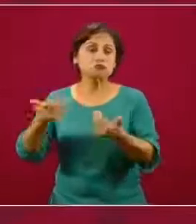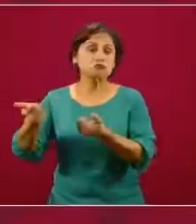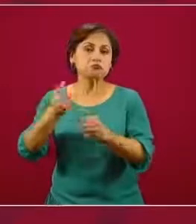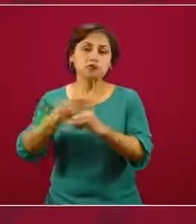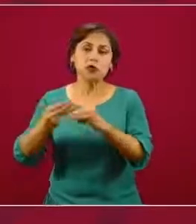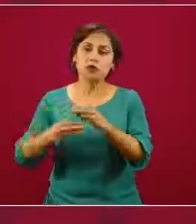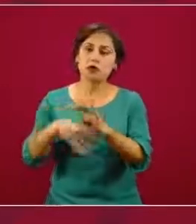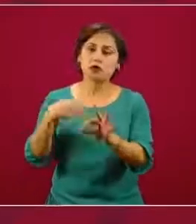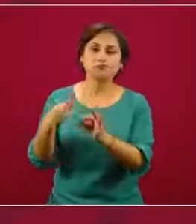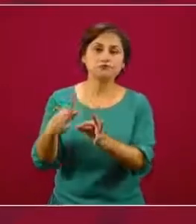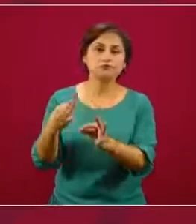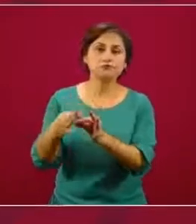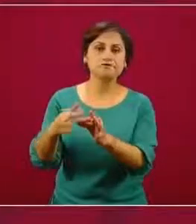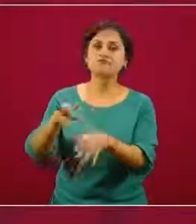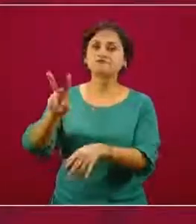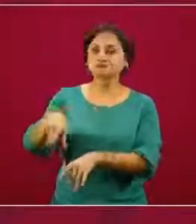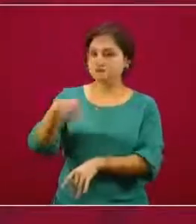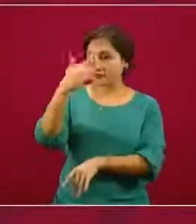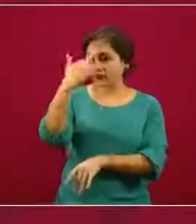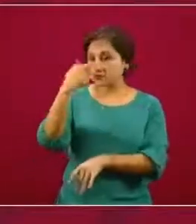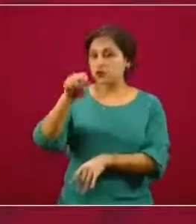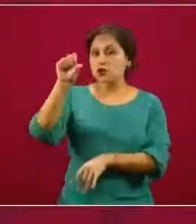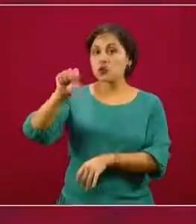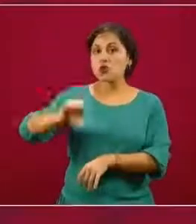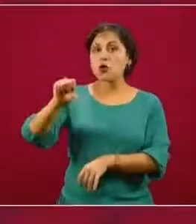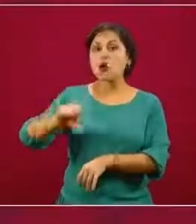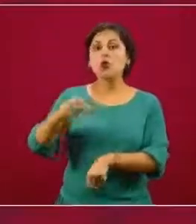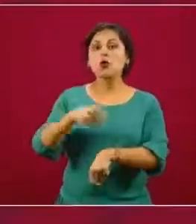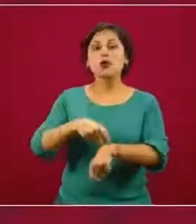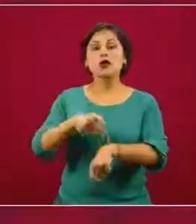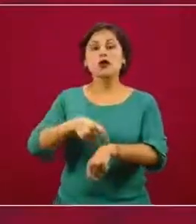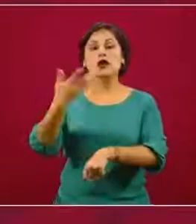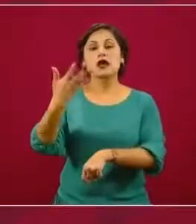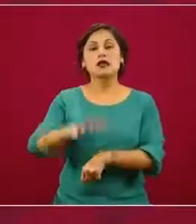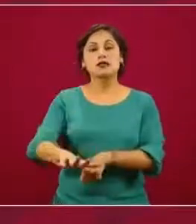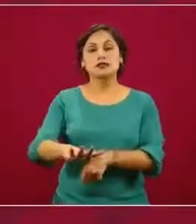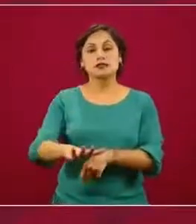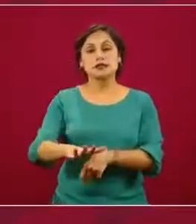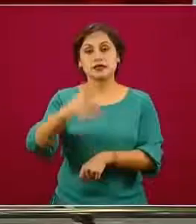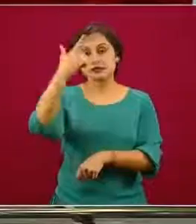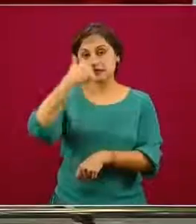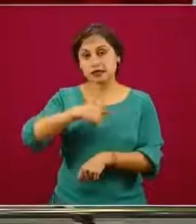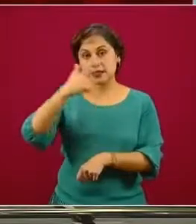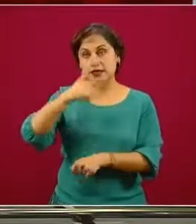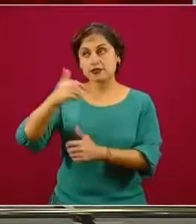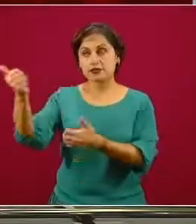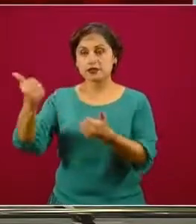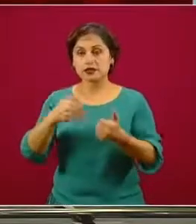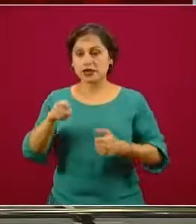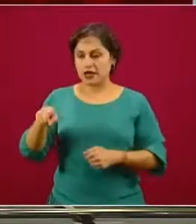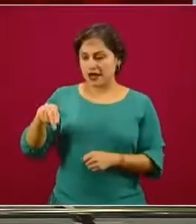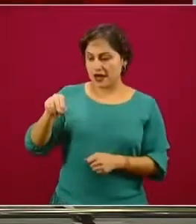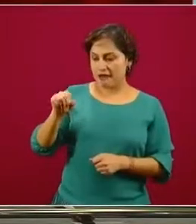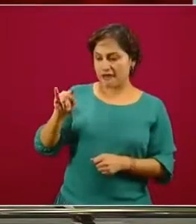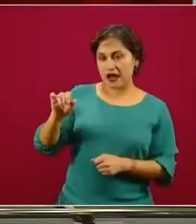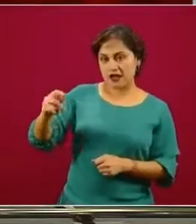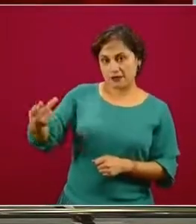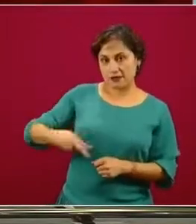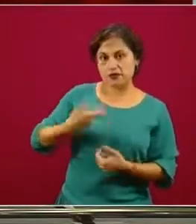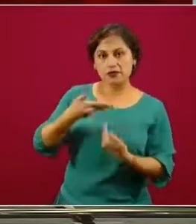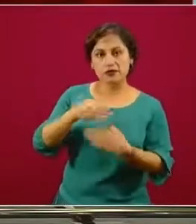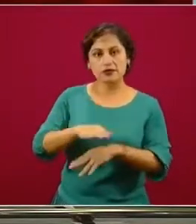Efectivamente, hoy estará llegando a las 22 horas, a propósito de ventiladores también que me preguntaba Natalia Vitela, estarán